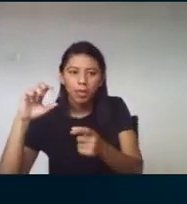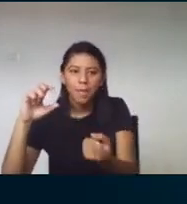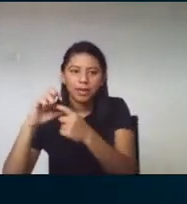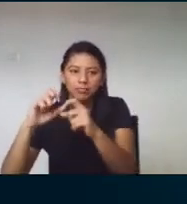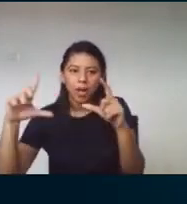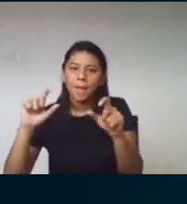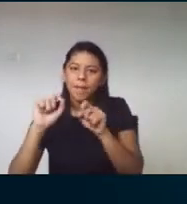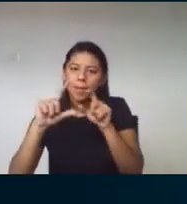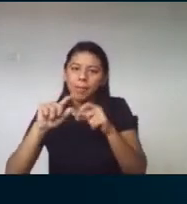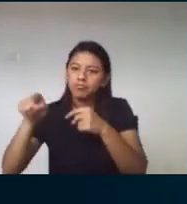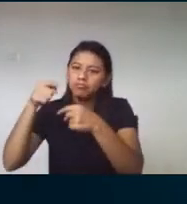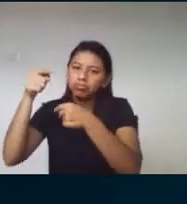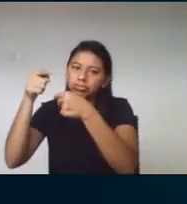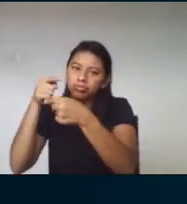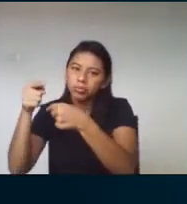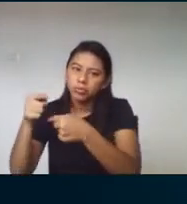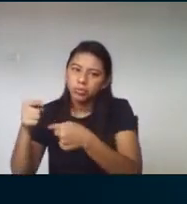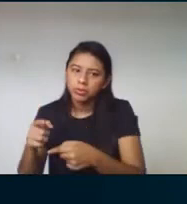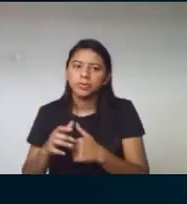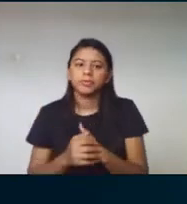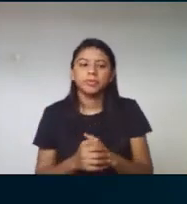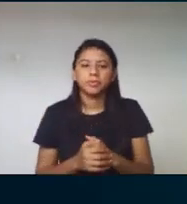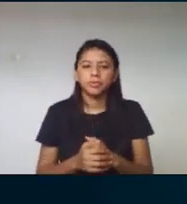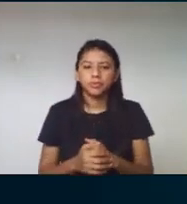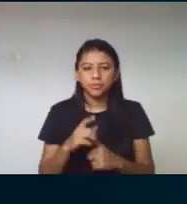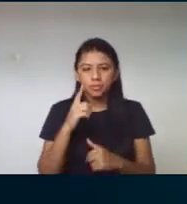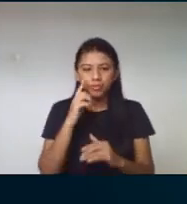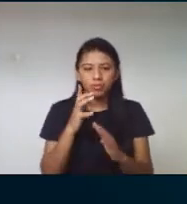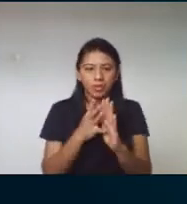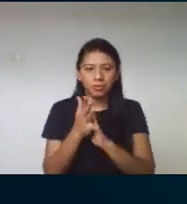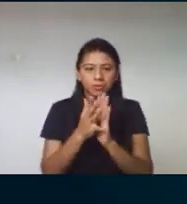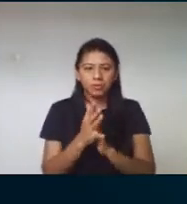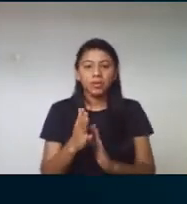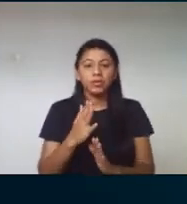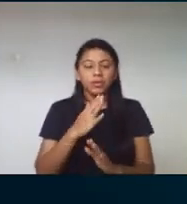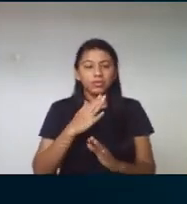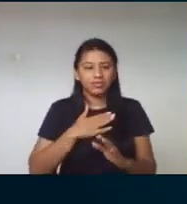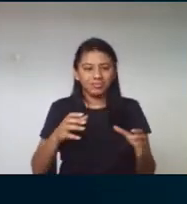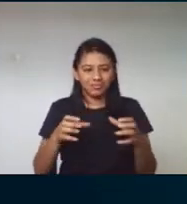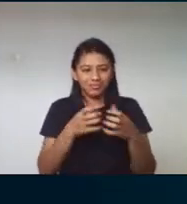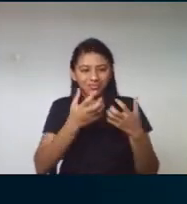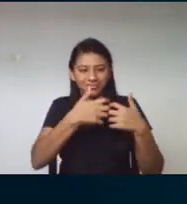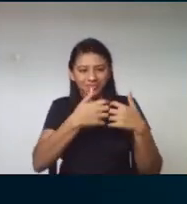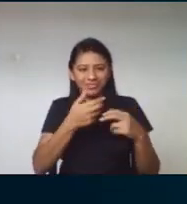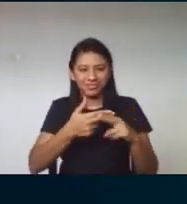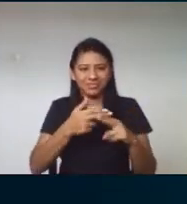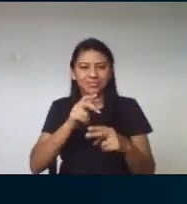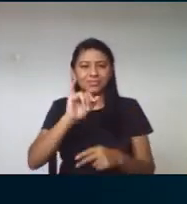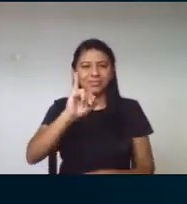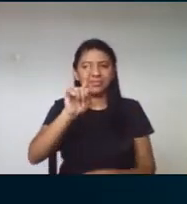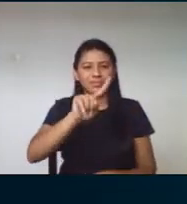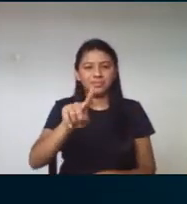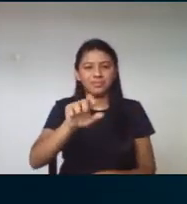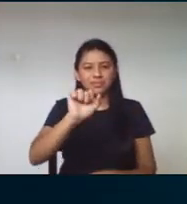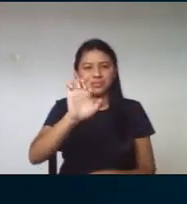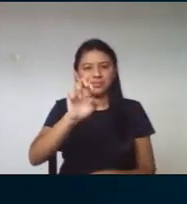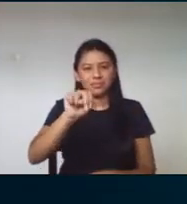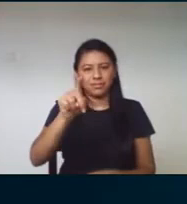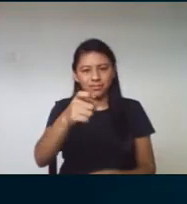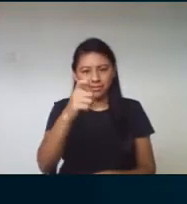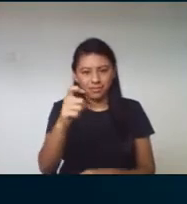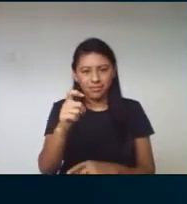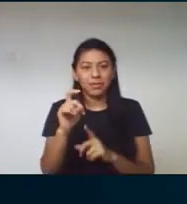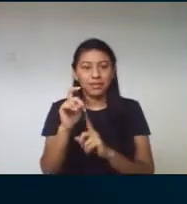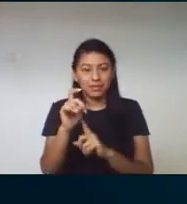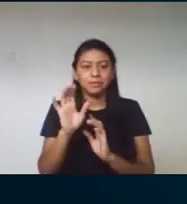estoy junto al señor Néstor Rueda, quien es el gerente de esta empresa, para presentarles